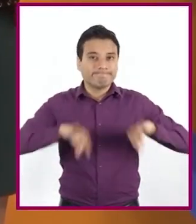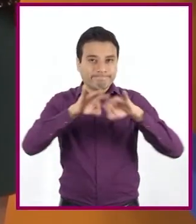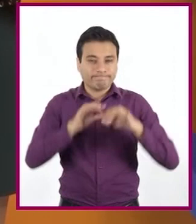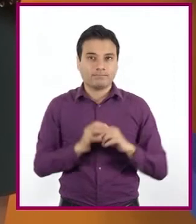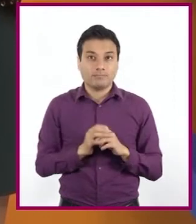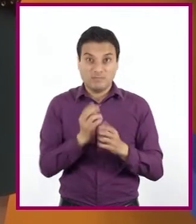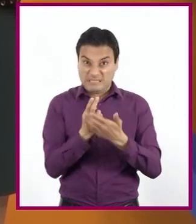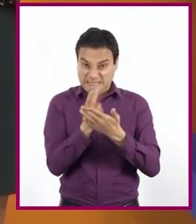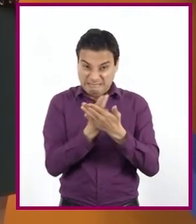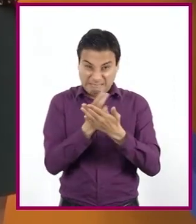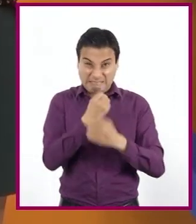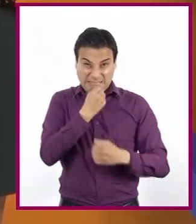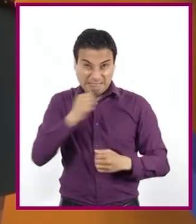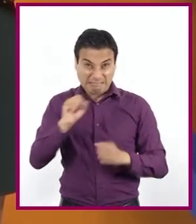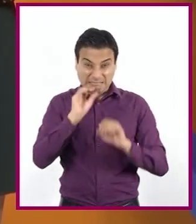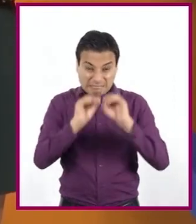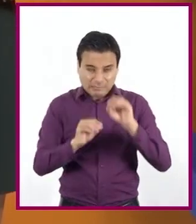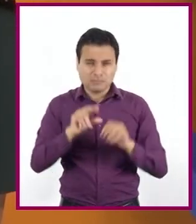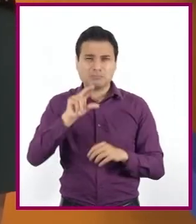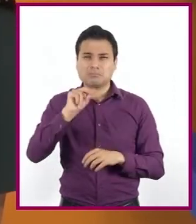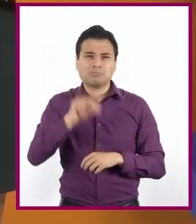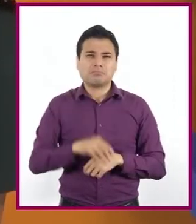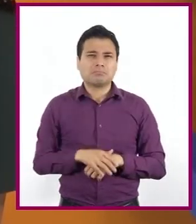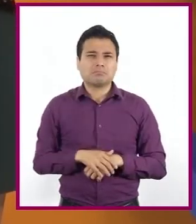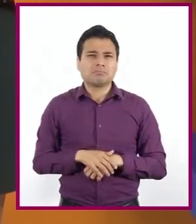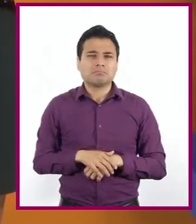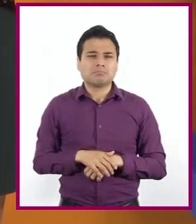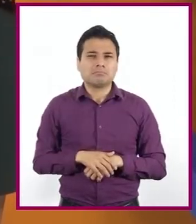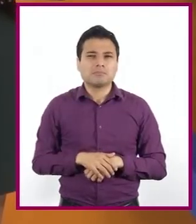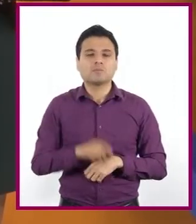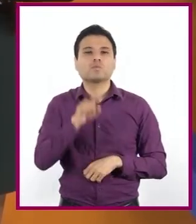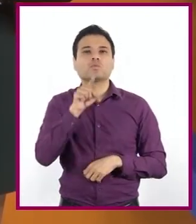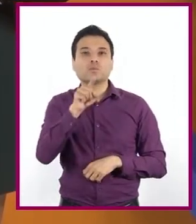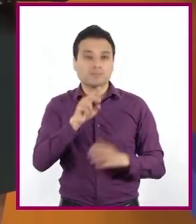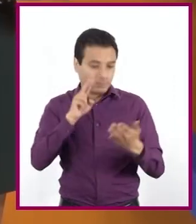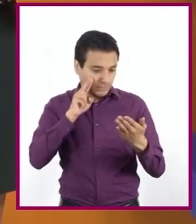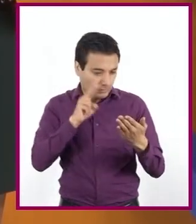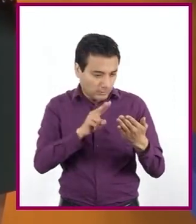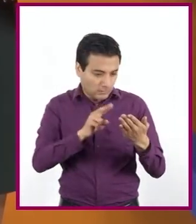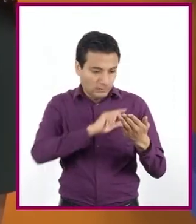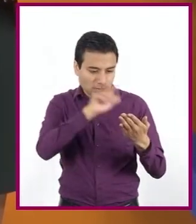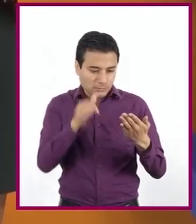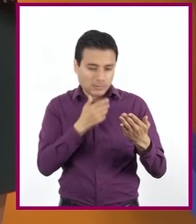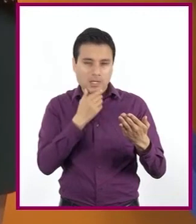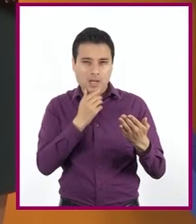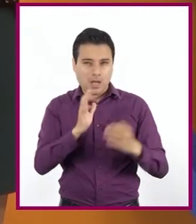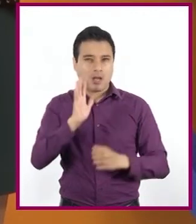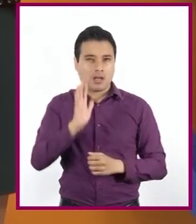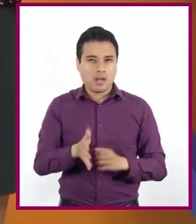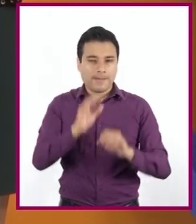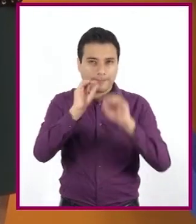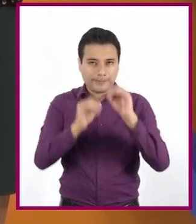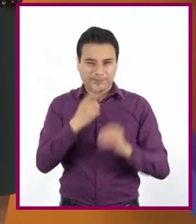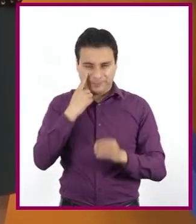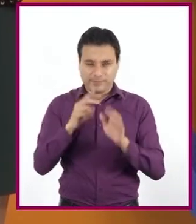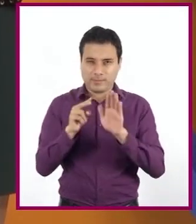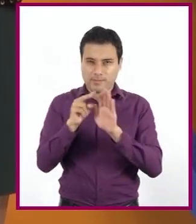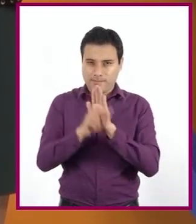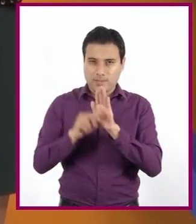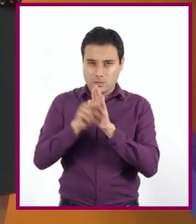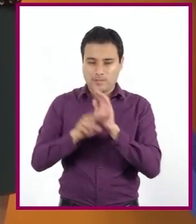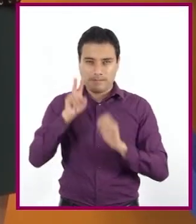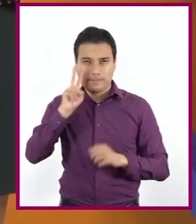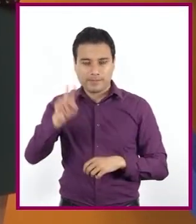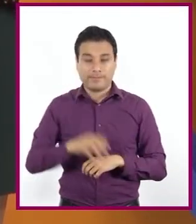está en el dibujo, sino en los detalles que a cada uno nos sirven como guía. Veamos juntos el siguiente video realizado